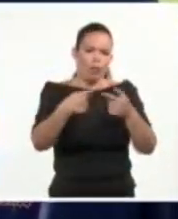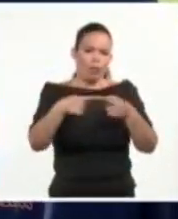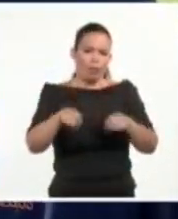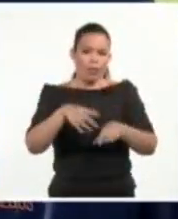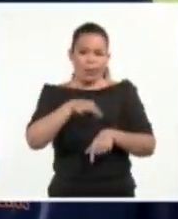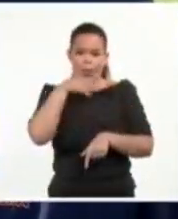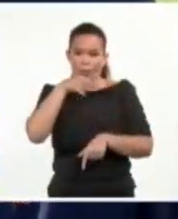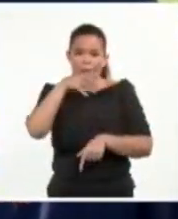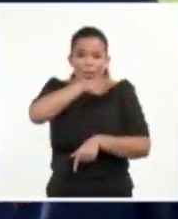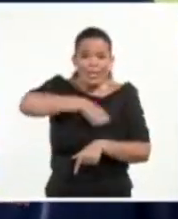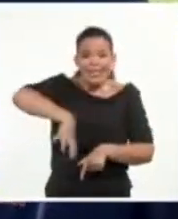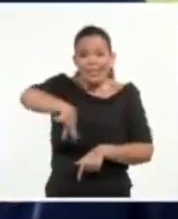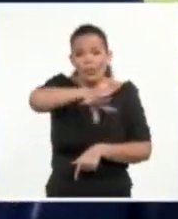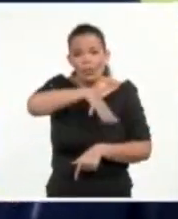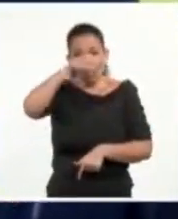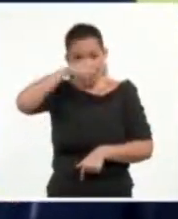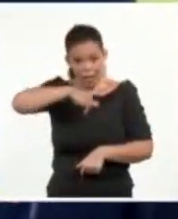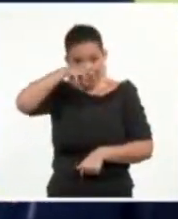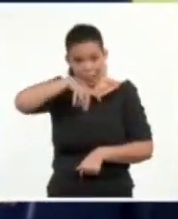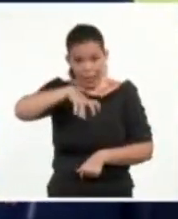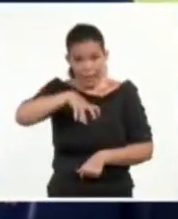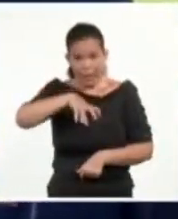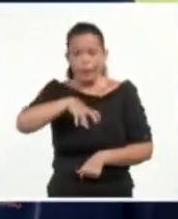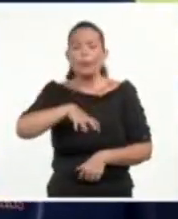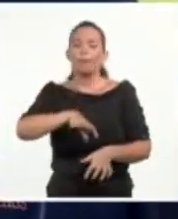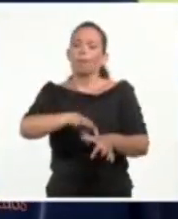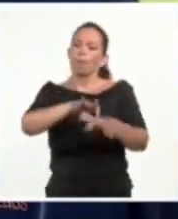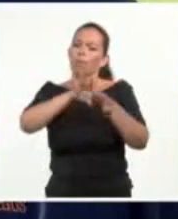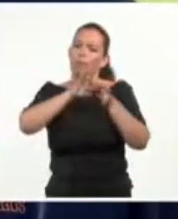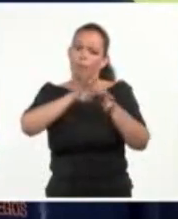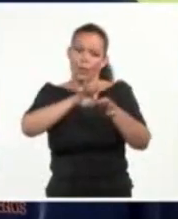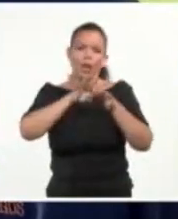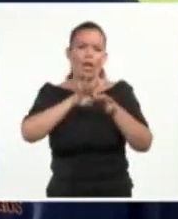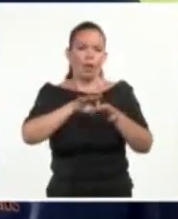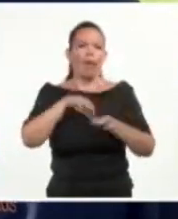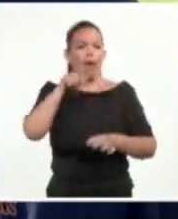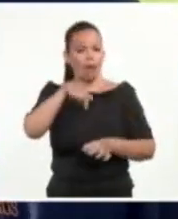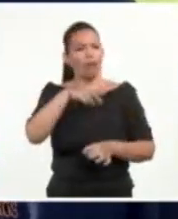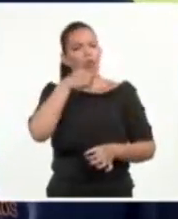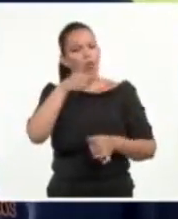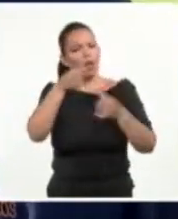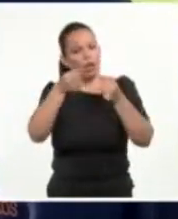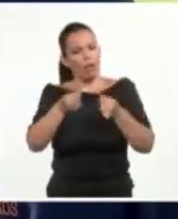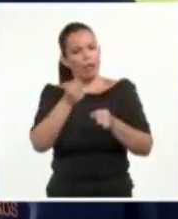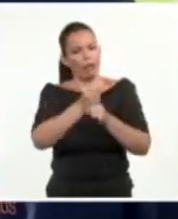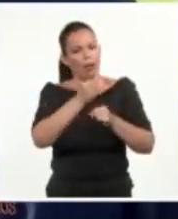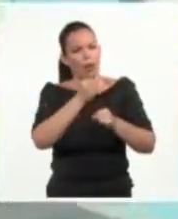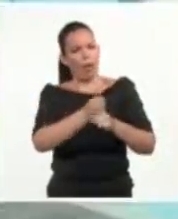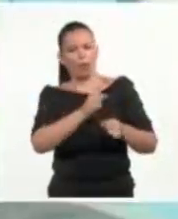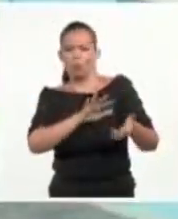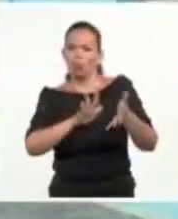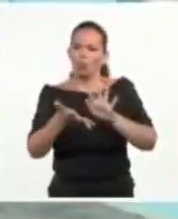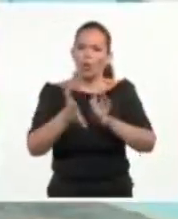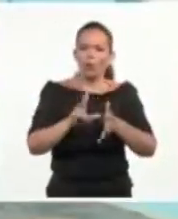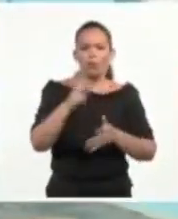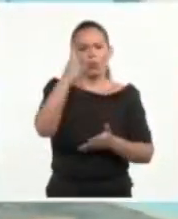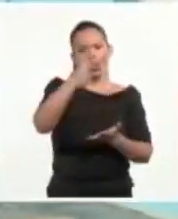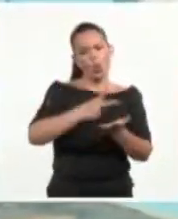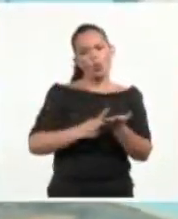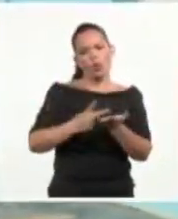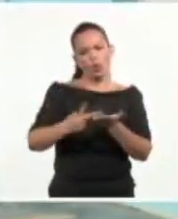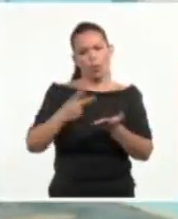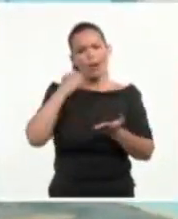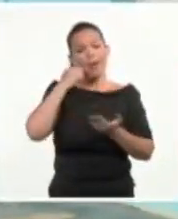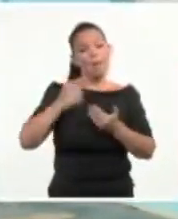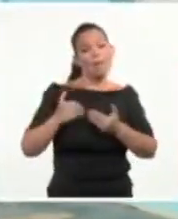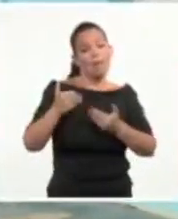daños de este huracán me hace pensar que vamos a durar por lo menos, no menos 15 días más. El sacrificio y el